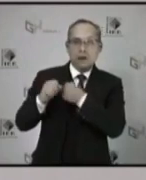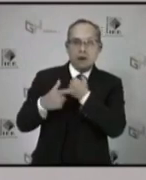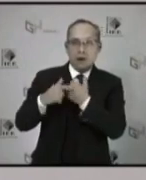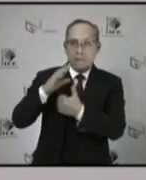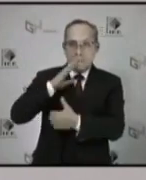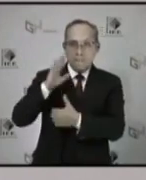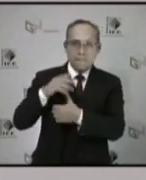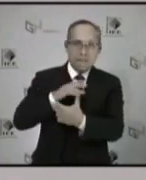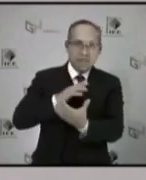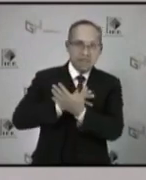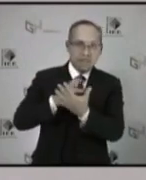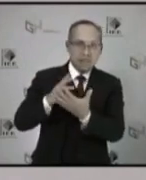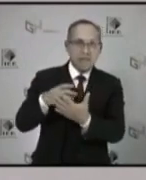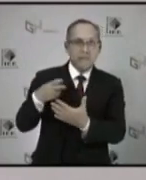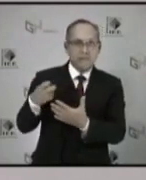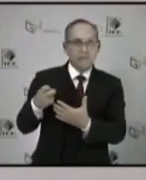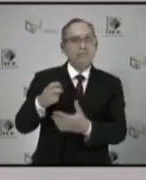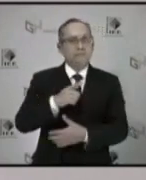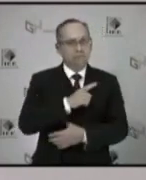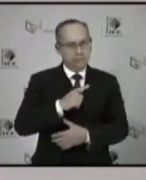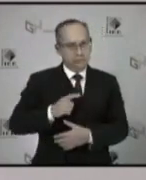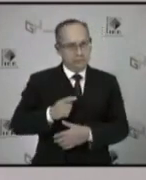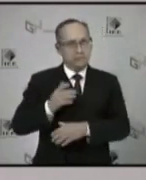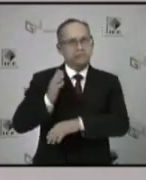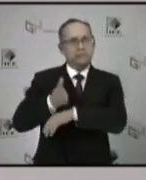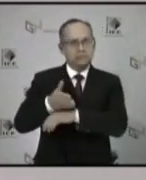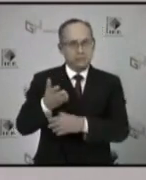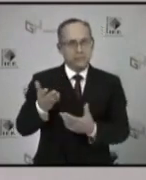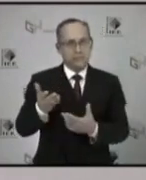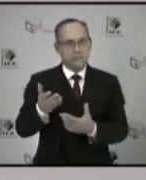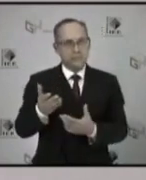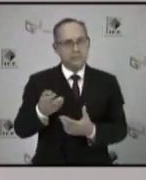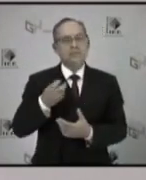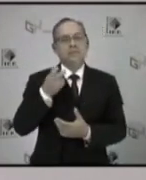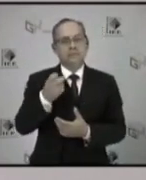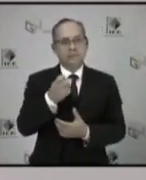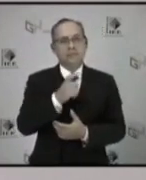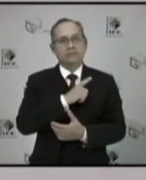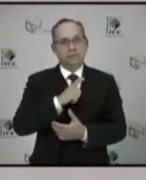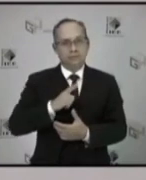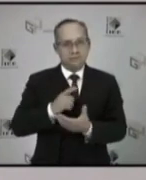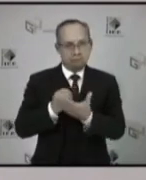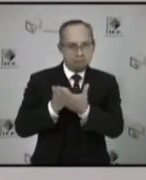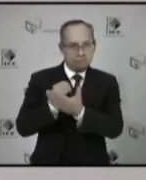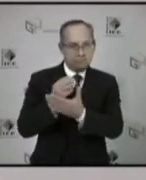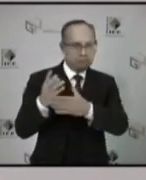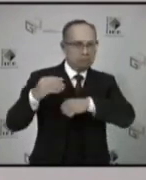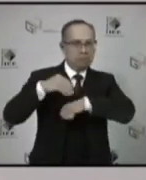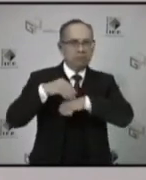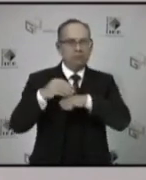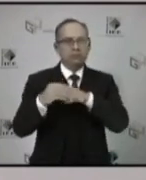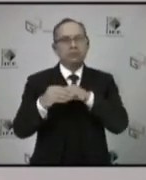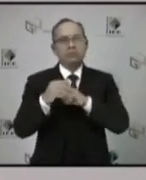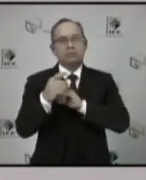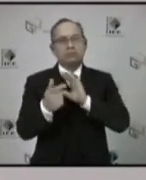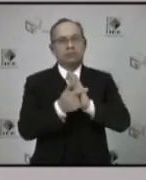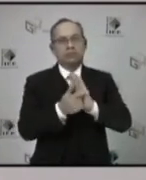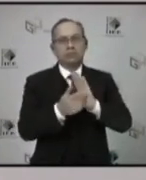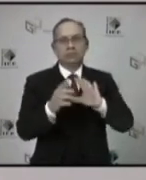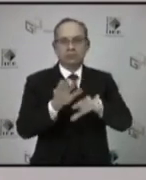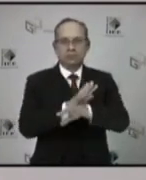funciones. Debemos modificar la ley, presentar una iniciativa para hacer de la corrupción un delito